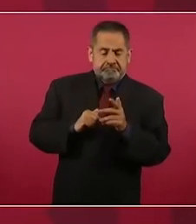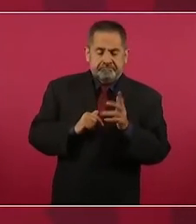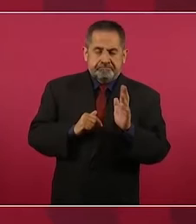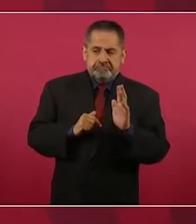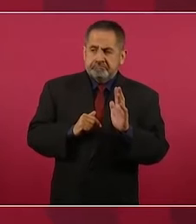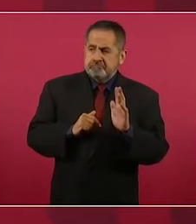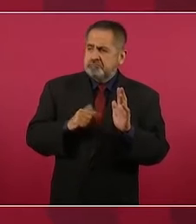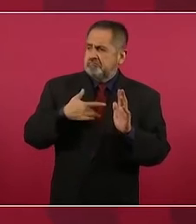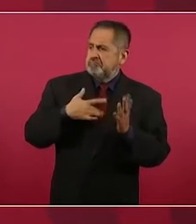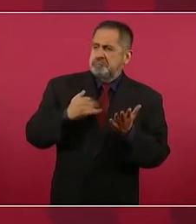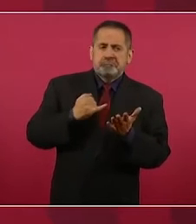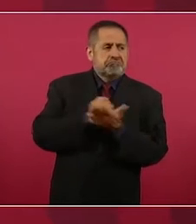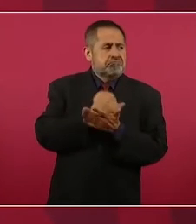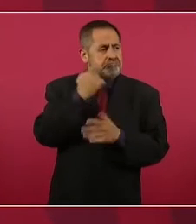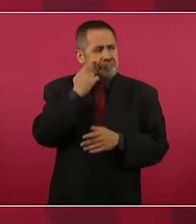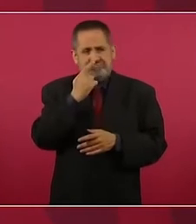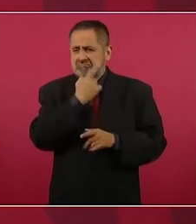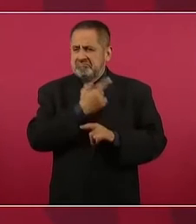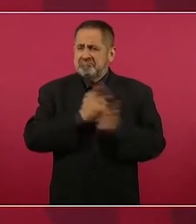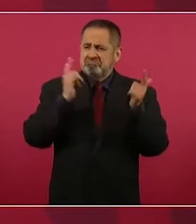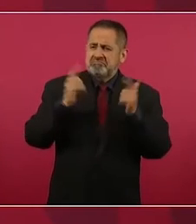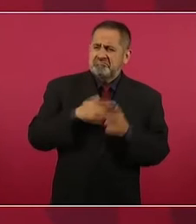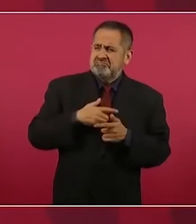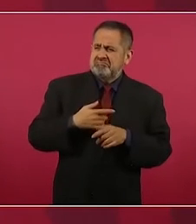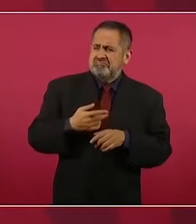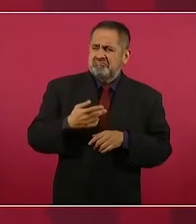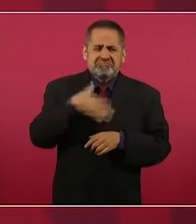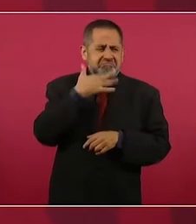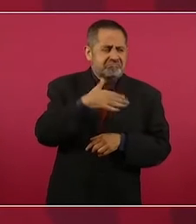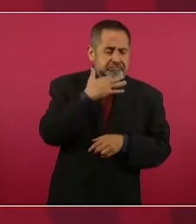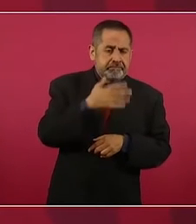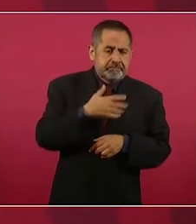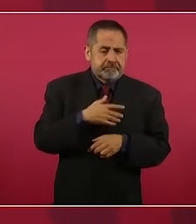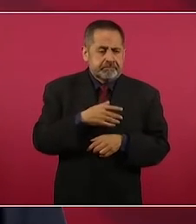sinónimo de impunidad.